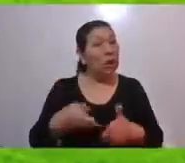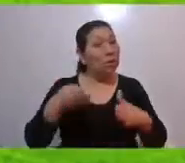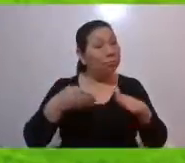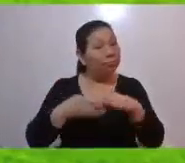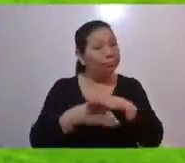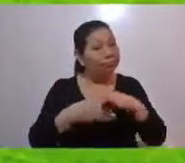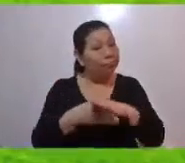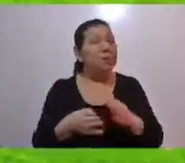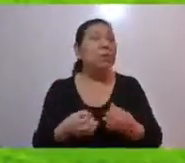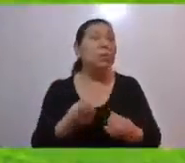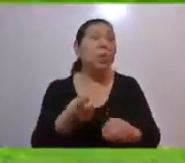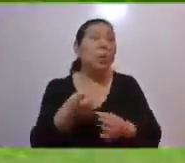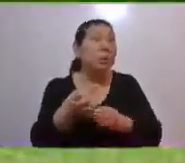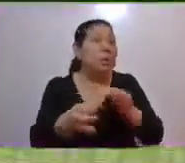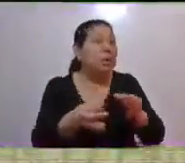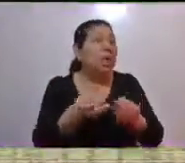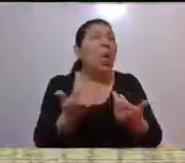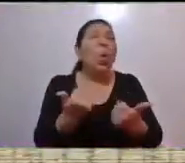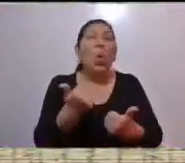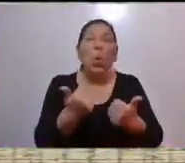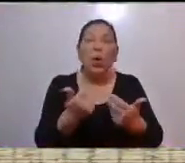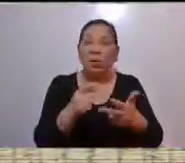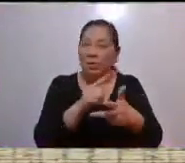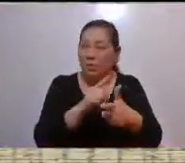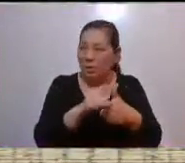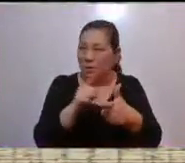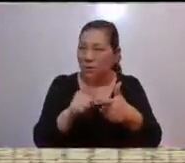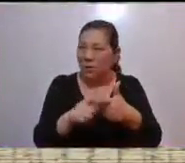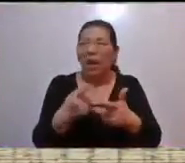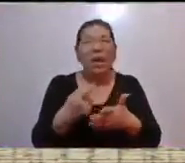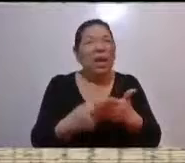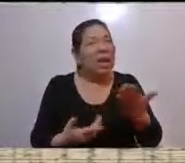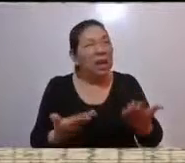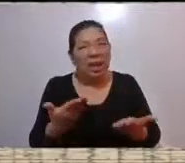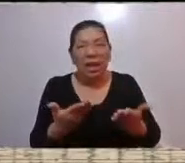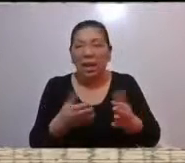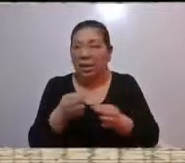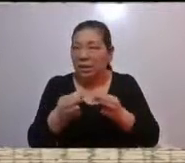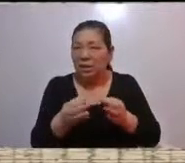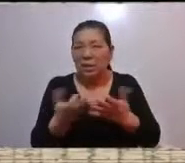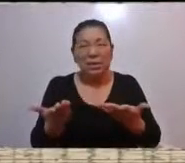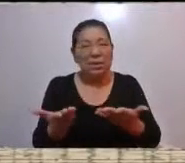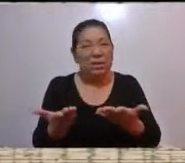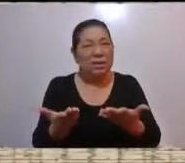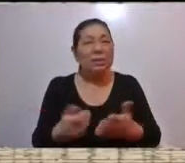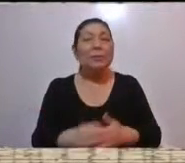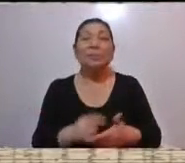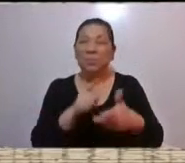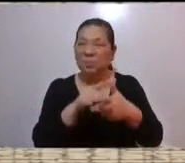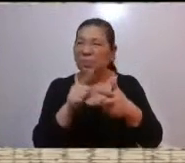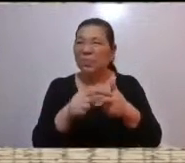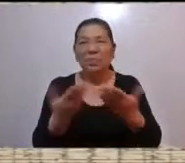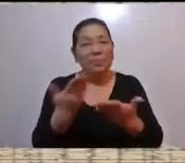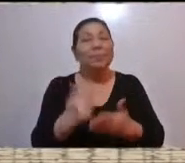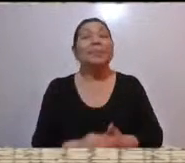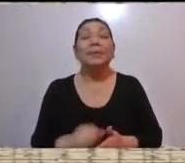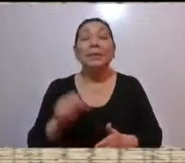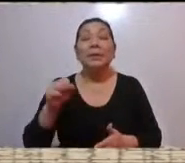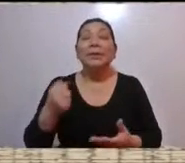disponibilidad y la accesibilidad. ¿Podría explicarnos en esencia en qué consisten estas